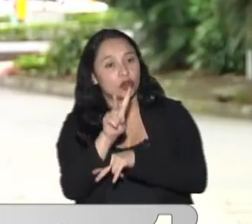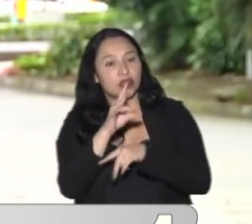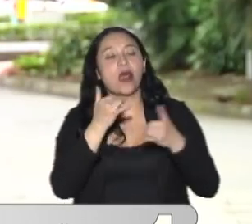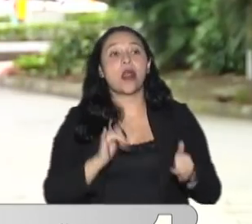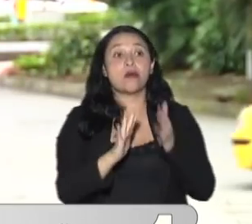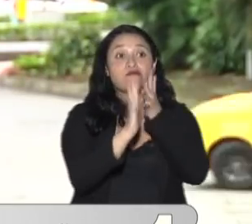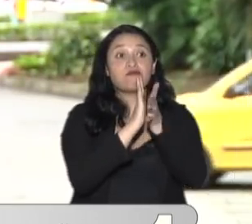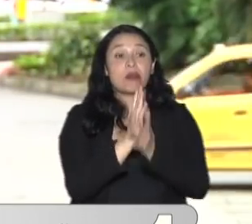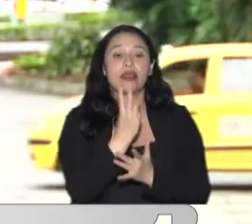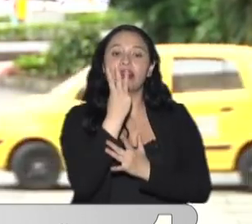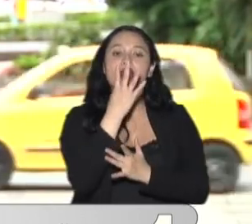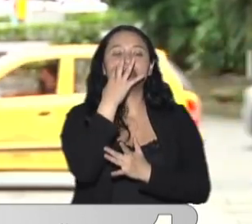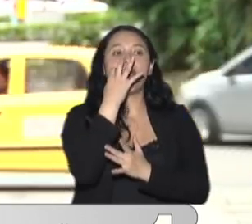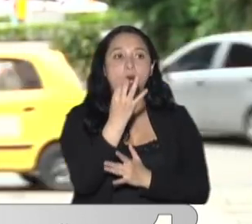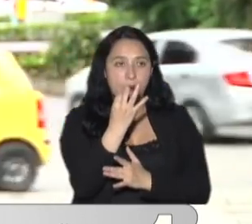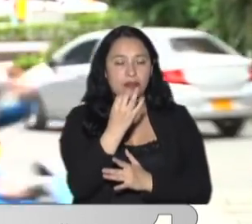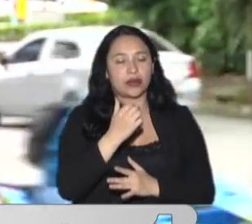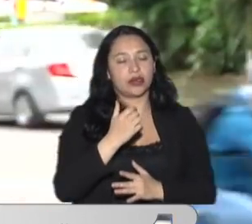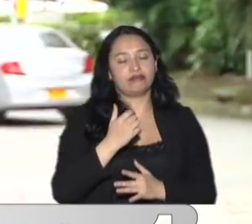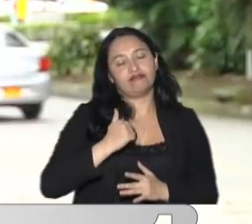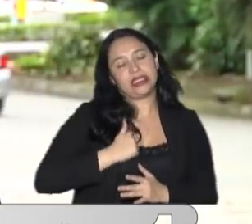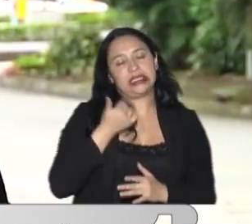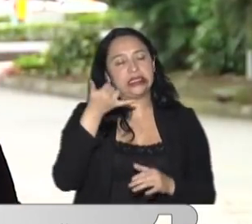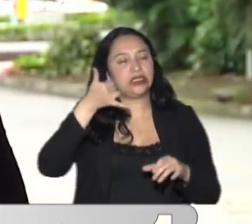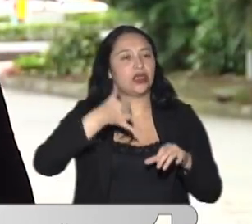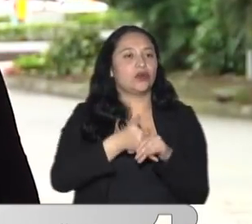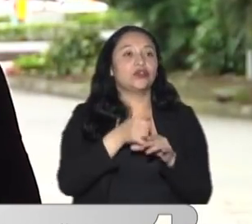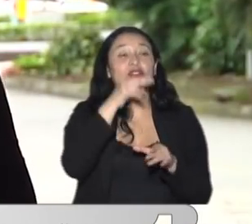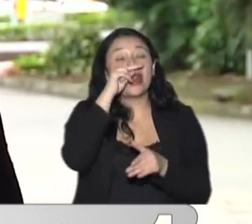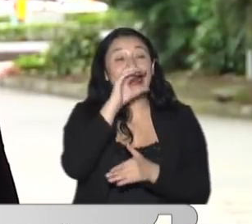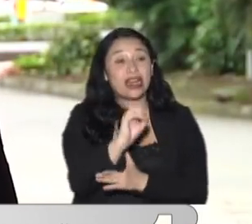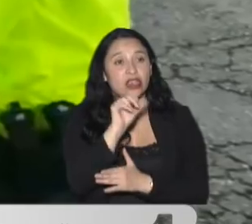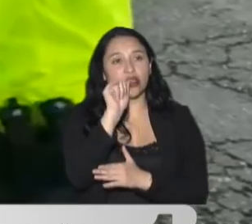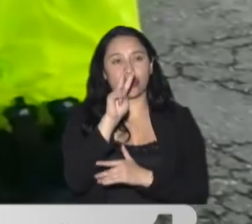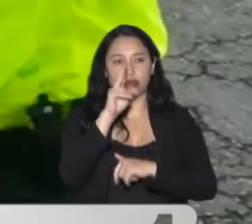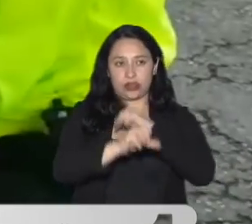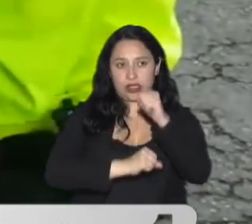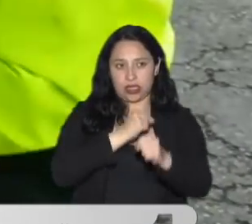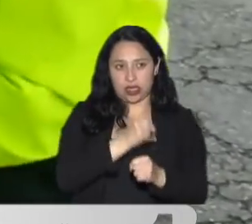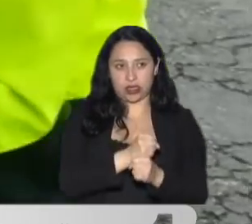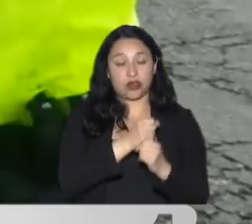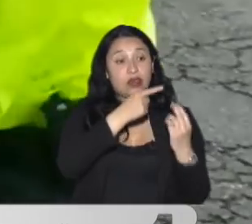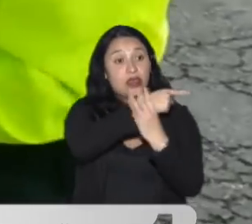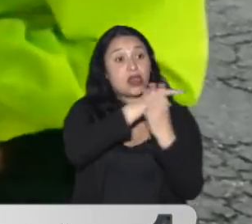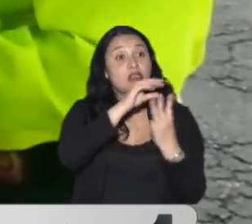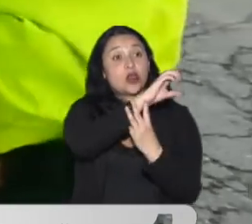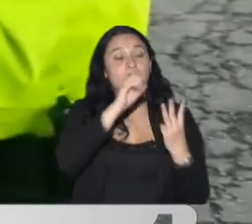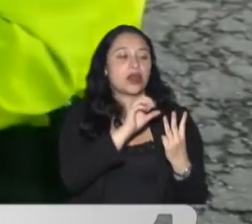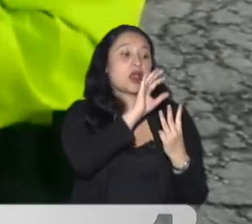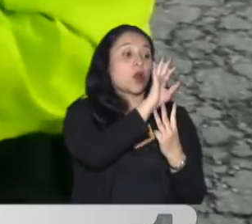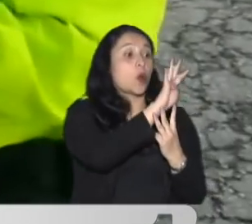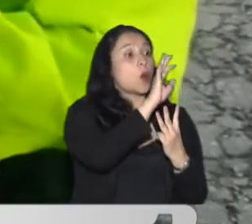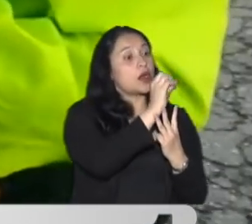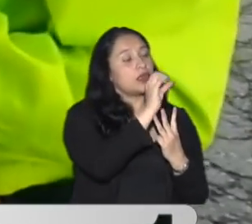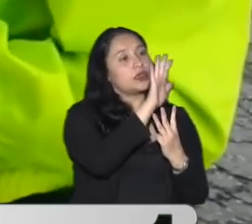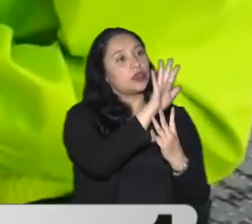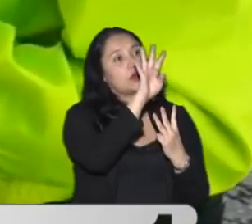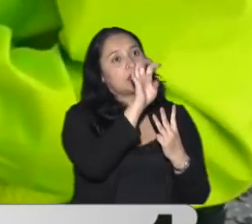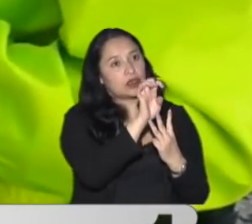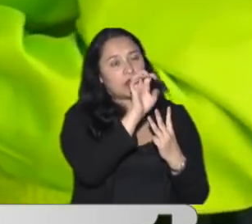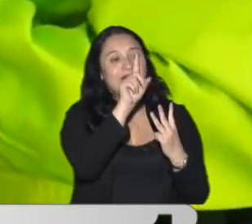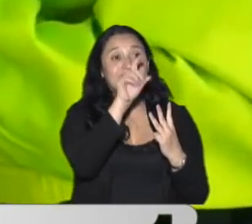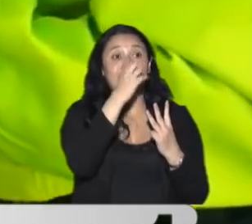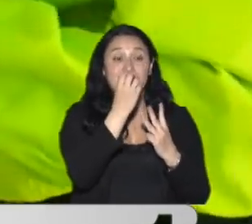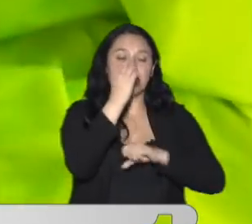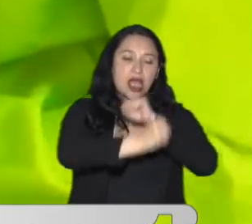capturados tres hombres señalados de abusar sexualmente de un niño de 12 años. Fueron tres hombres de 40, 59 y 60 años